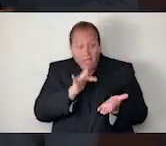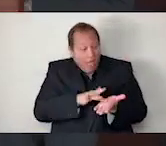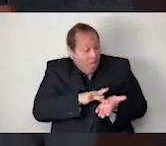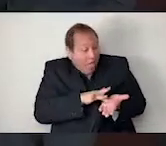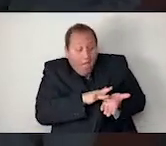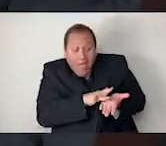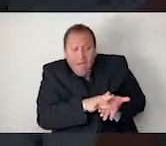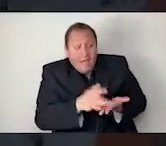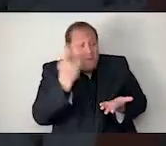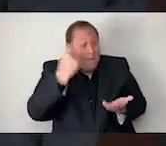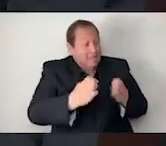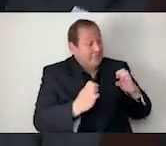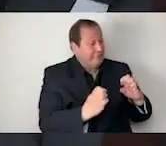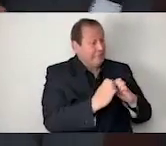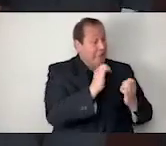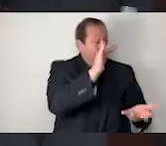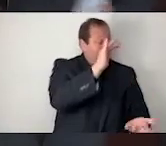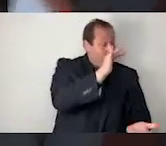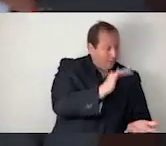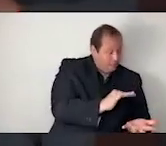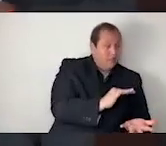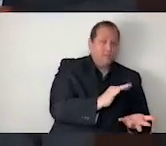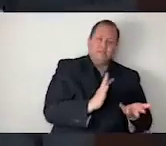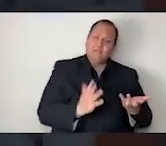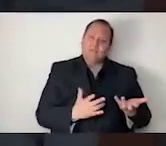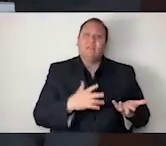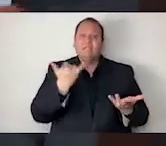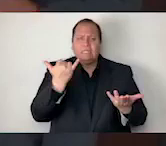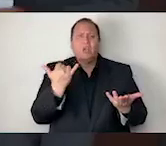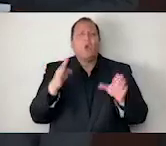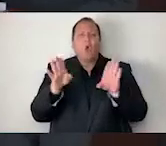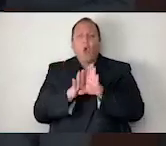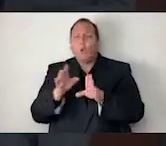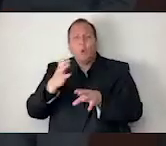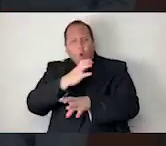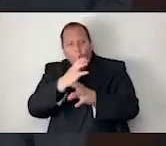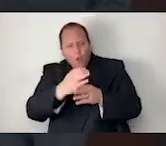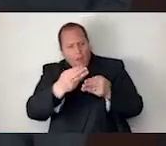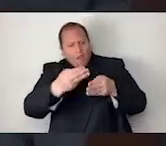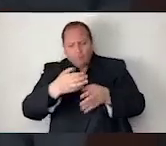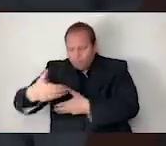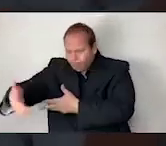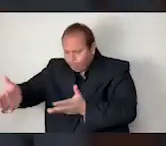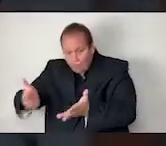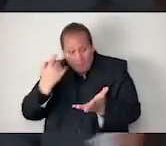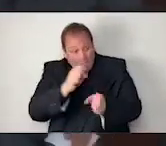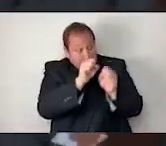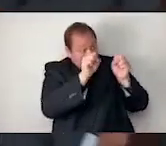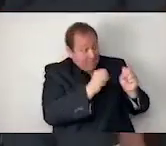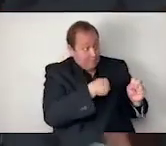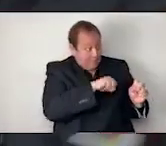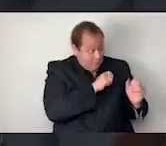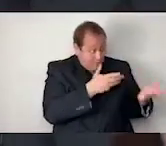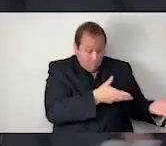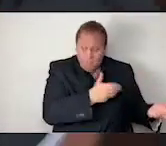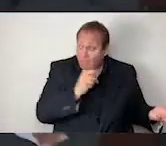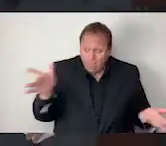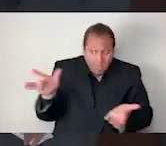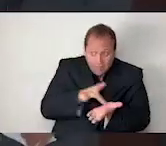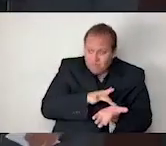mitigar la emergencia sanitaria e incorporar el producto médico para el sistema nacional de salud pública pues no